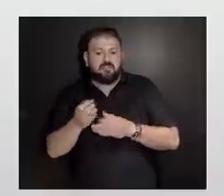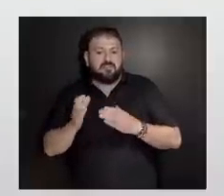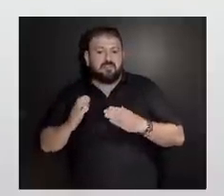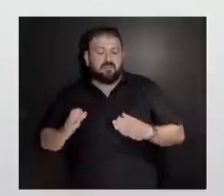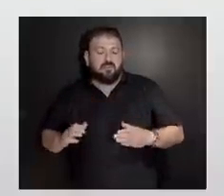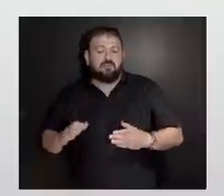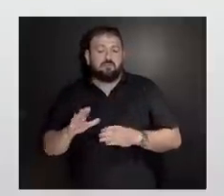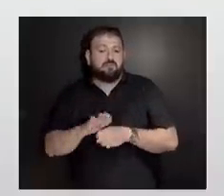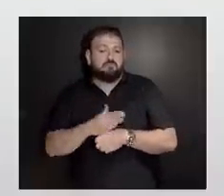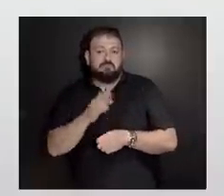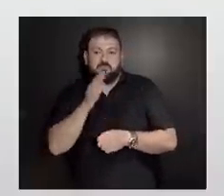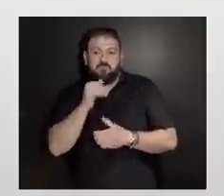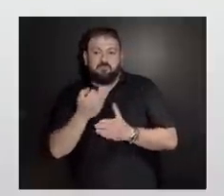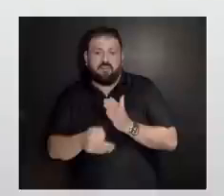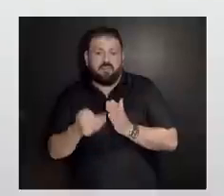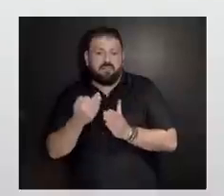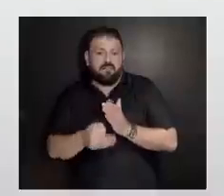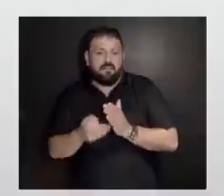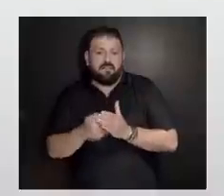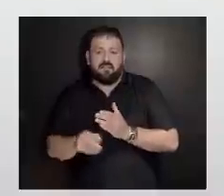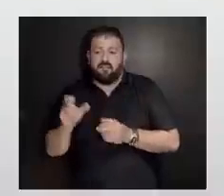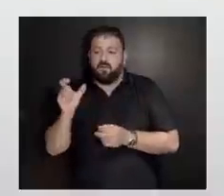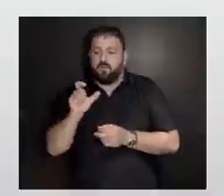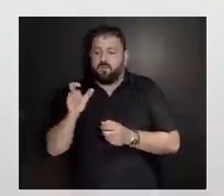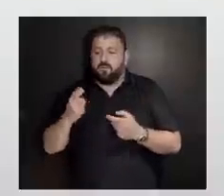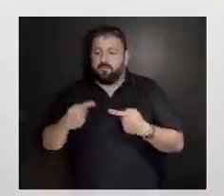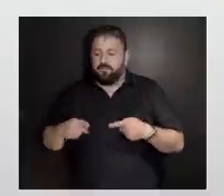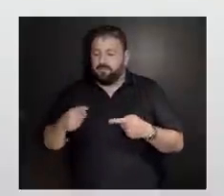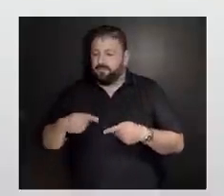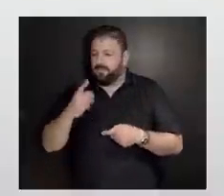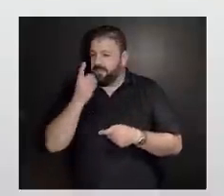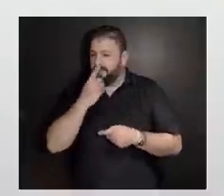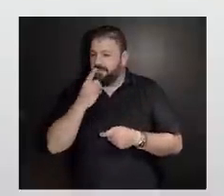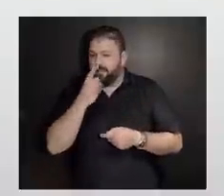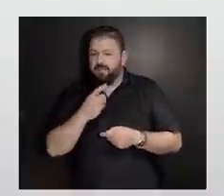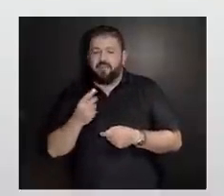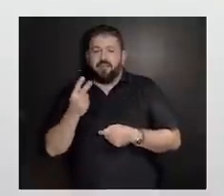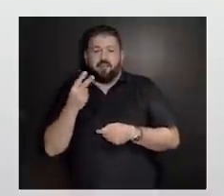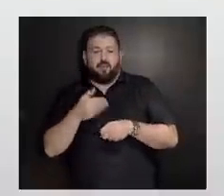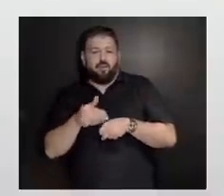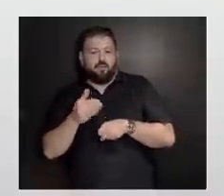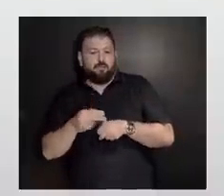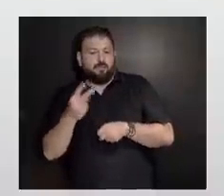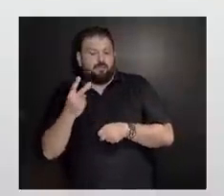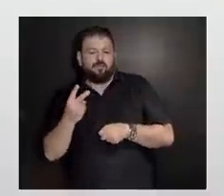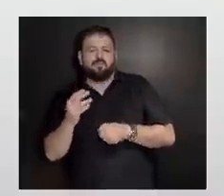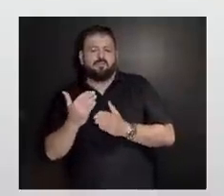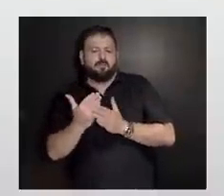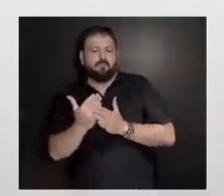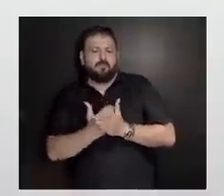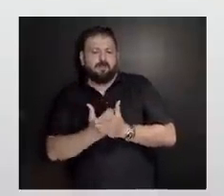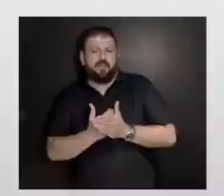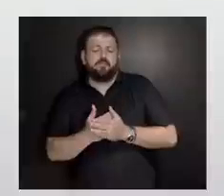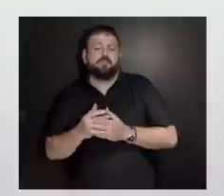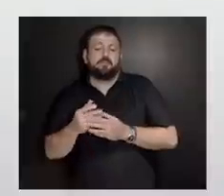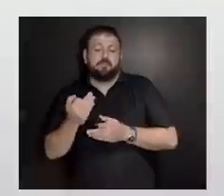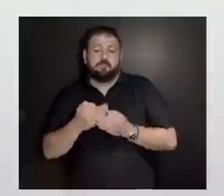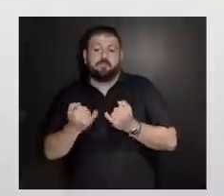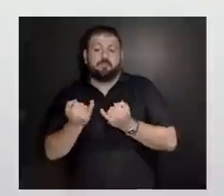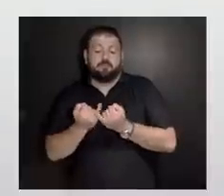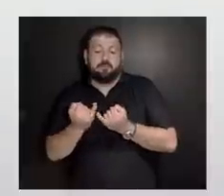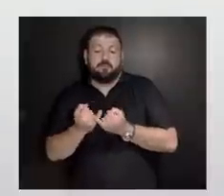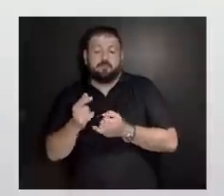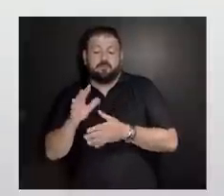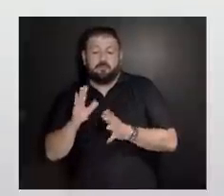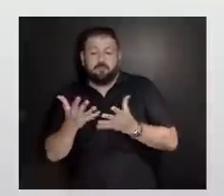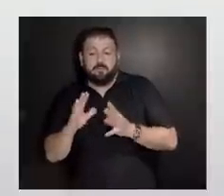puede eliminar. En personas con diabetes tipo 2 es menos común y pues en general la mortalidad que tiene este síntoma va